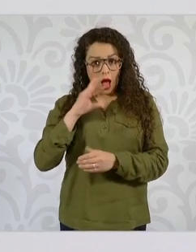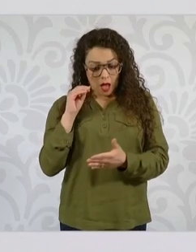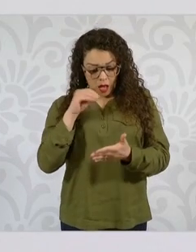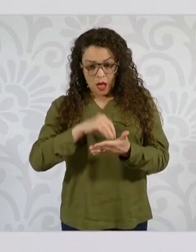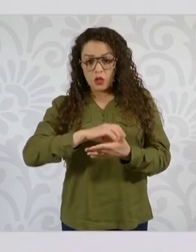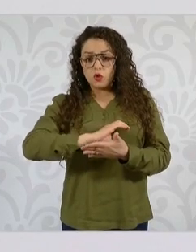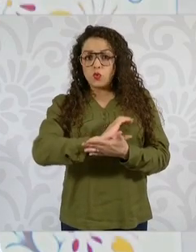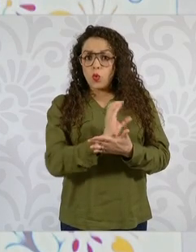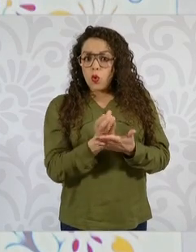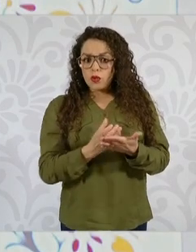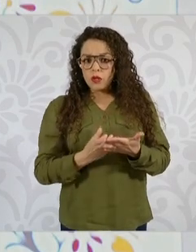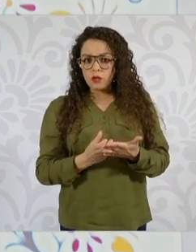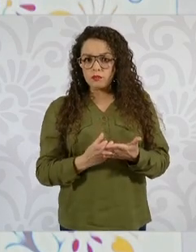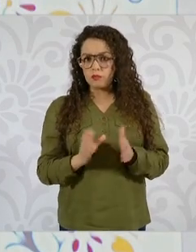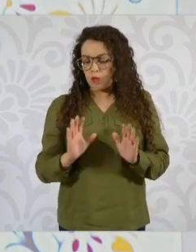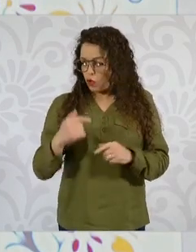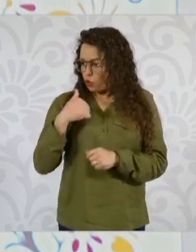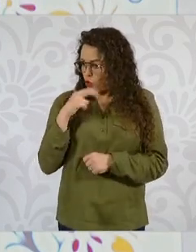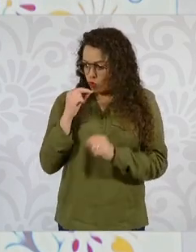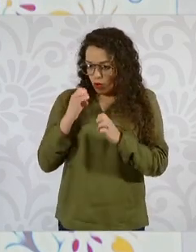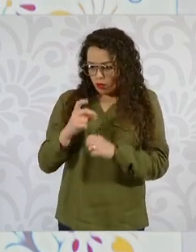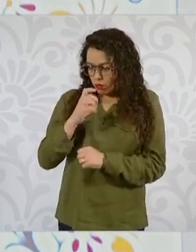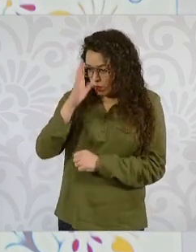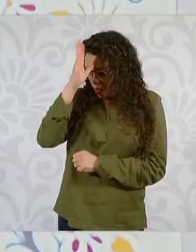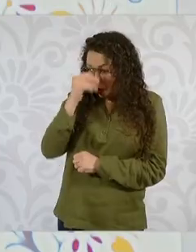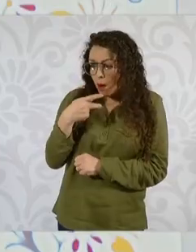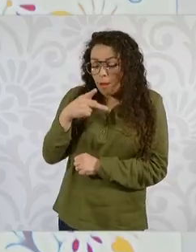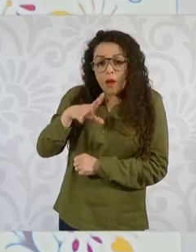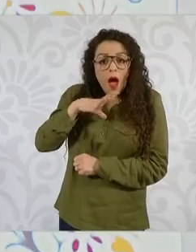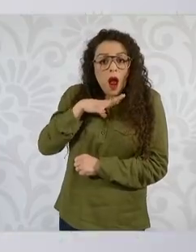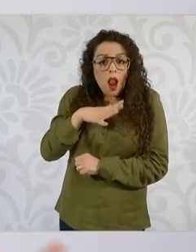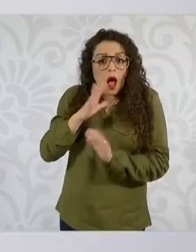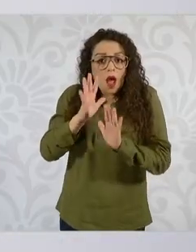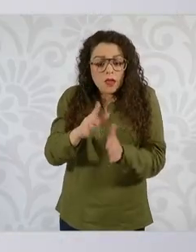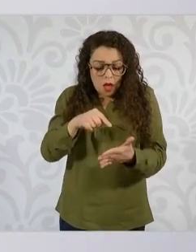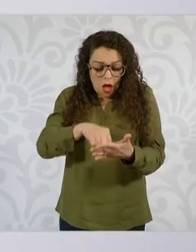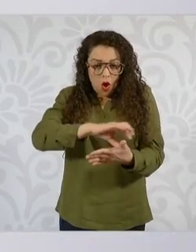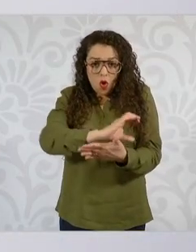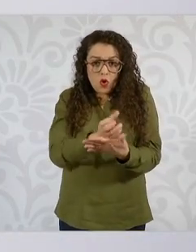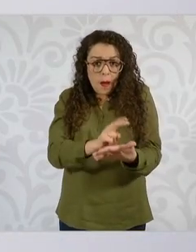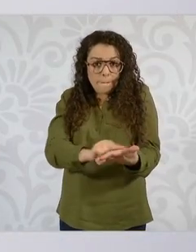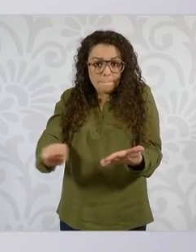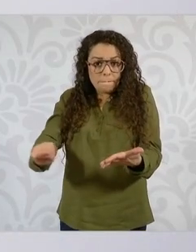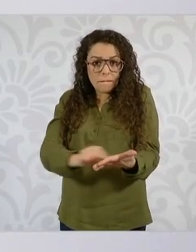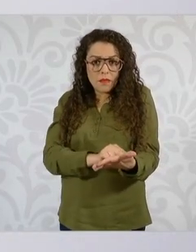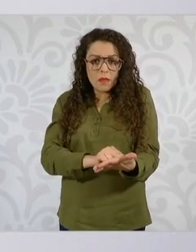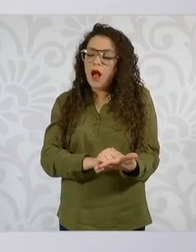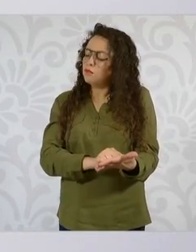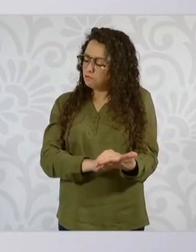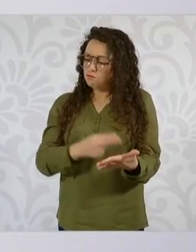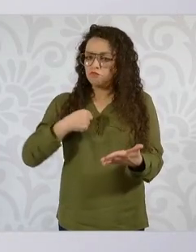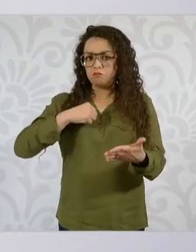yo no estoy de acuerdo pero está en su contrato colectivo y se tiene que respetar el contrato colectivo